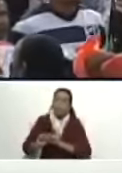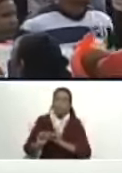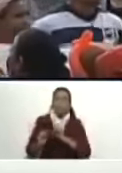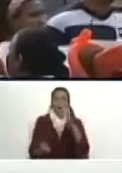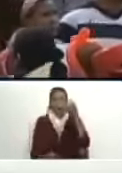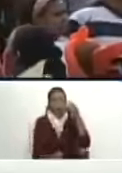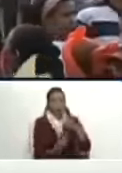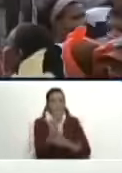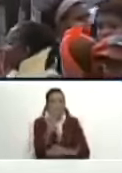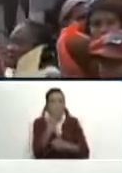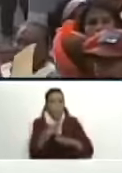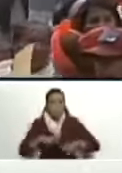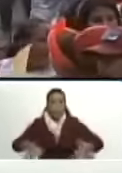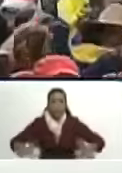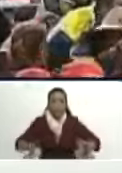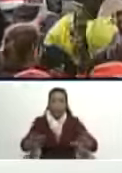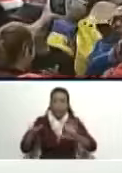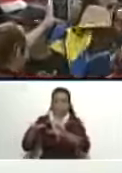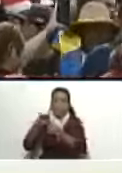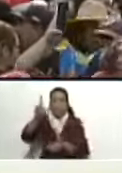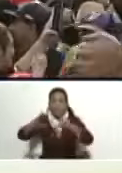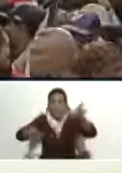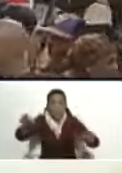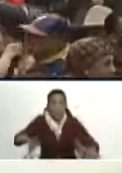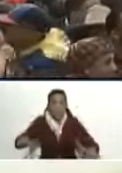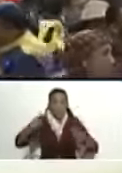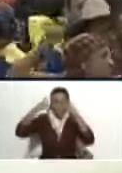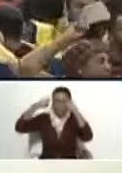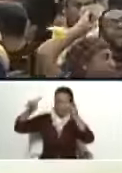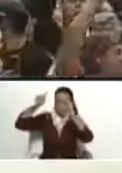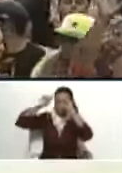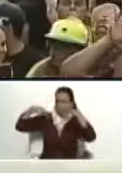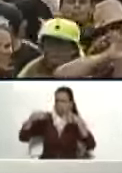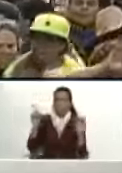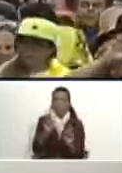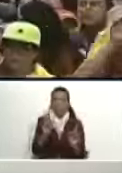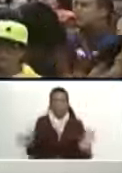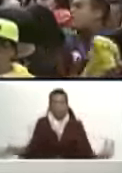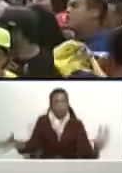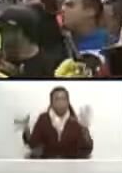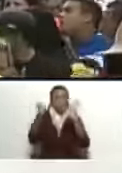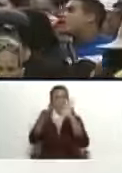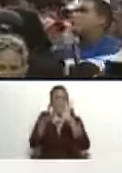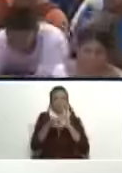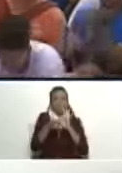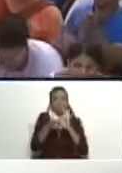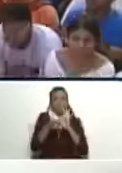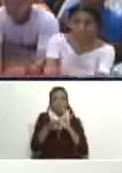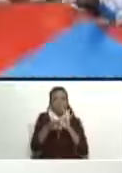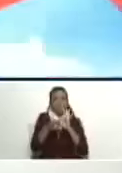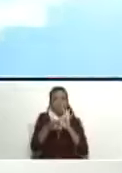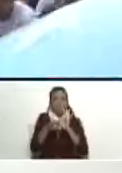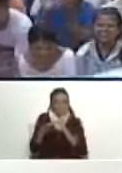constructora de lazos de unión entre todos los venezolanos y las venezolanas.